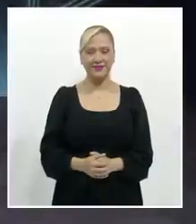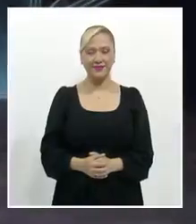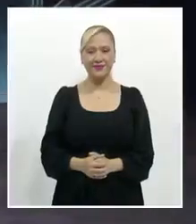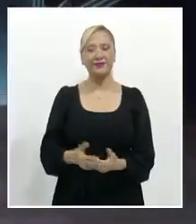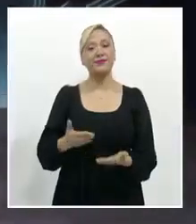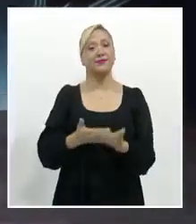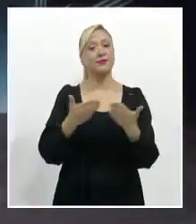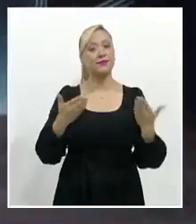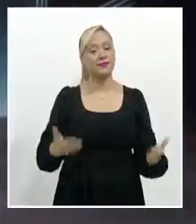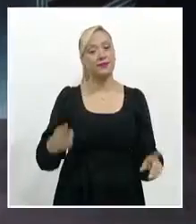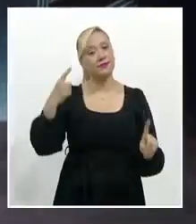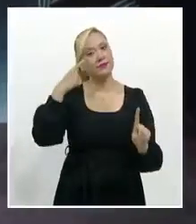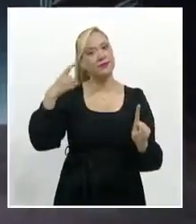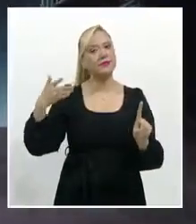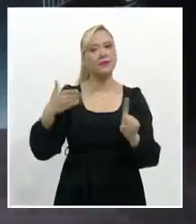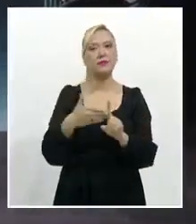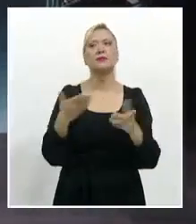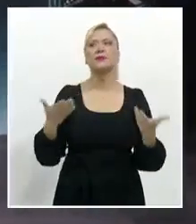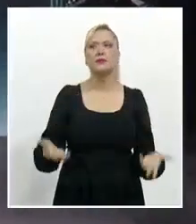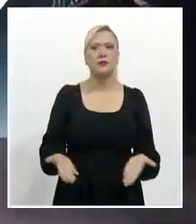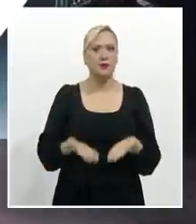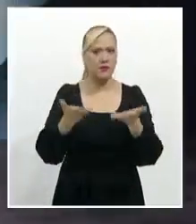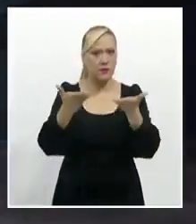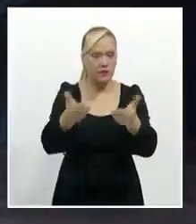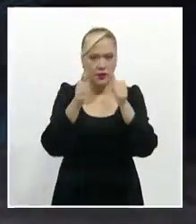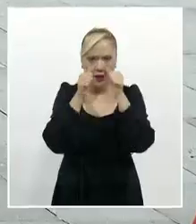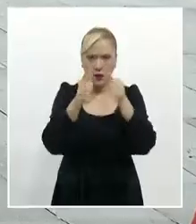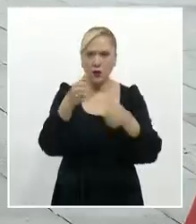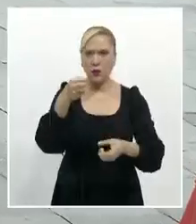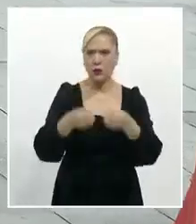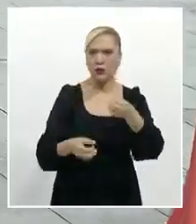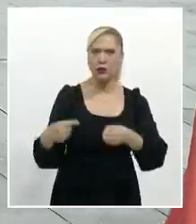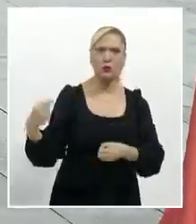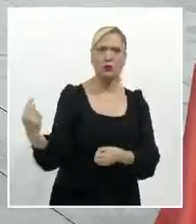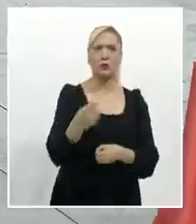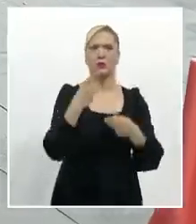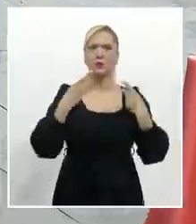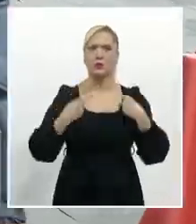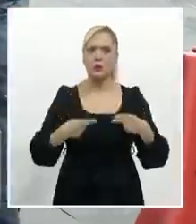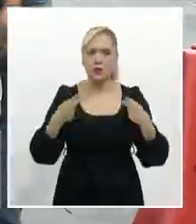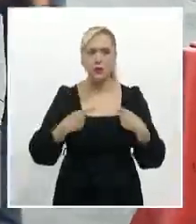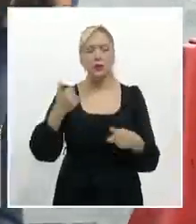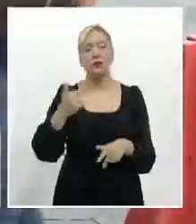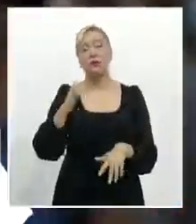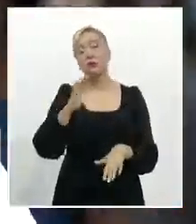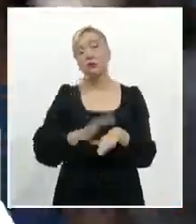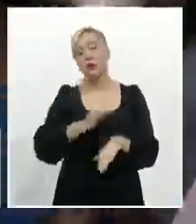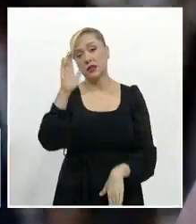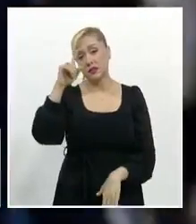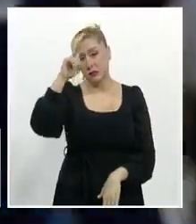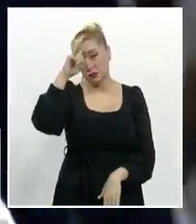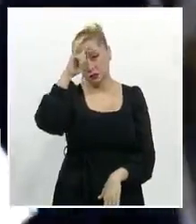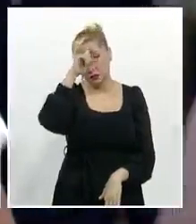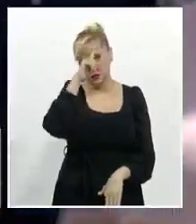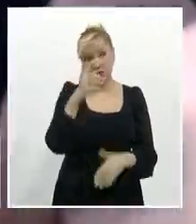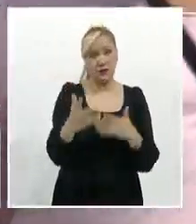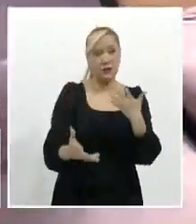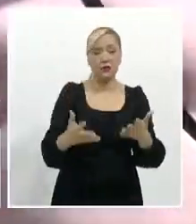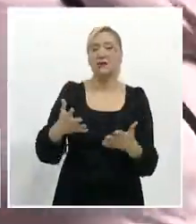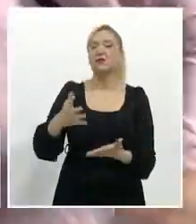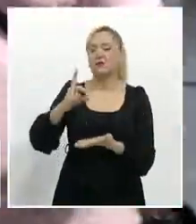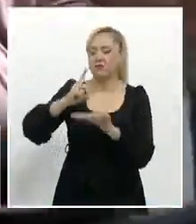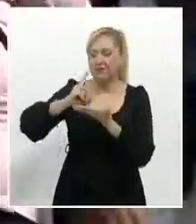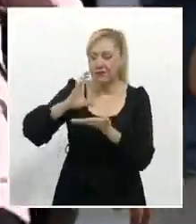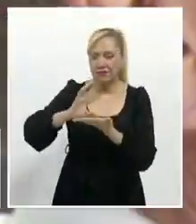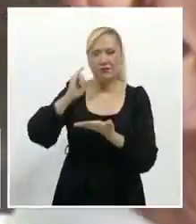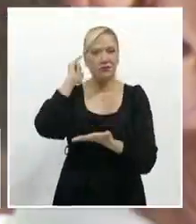Y con el fin de garantizar el acceso a la justicia a todas las personas y en especial a las que se encuentran en condiciones de vulnerabilidad,